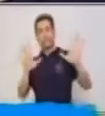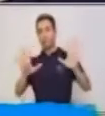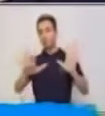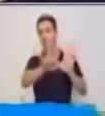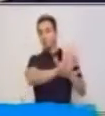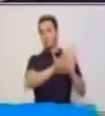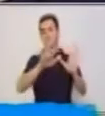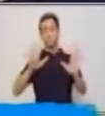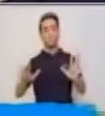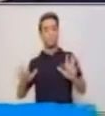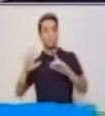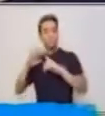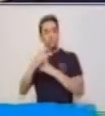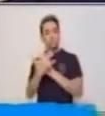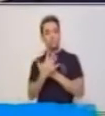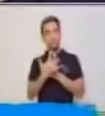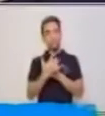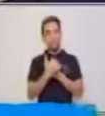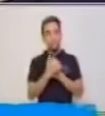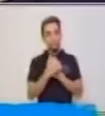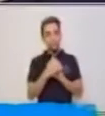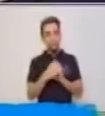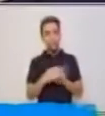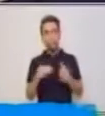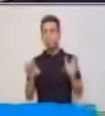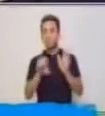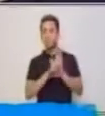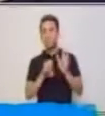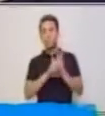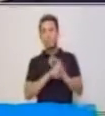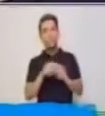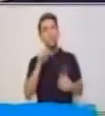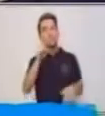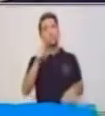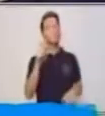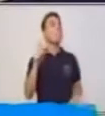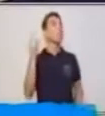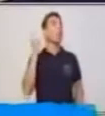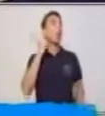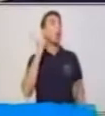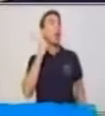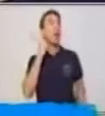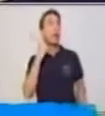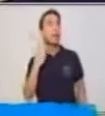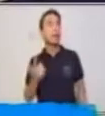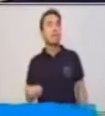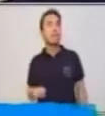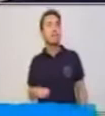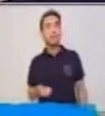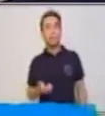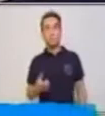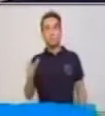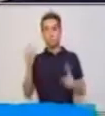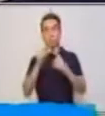¿Qué se les viene a la mente cuando escuchan la palabra coche?